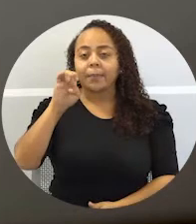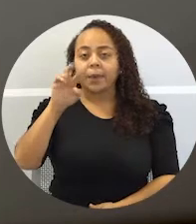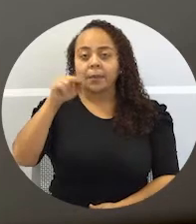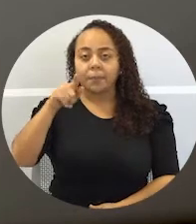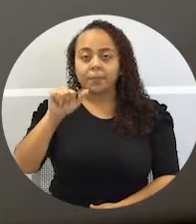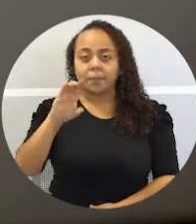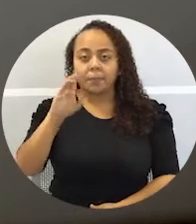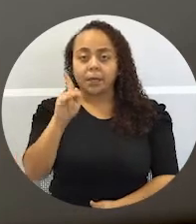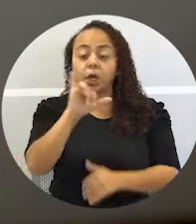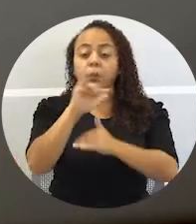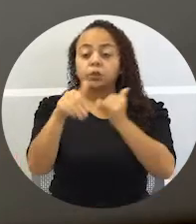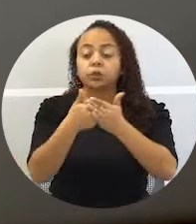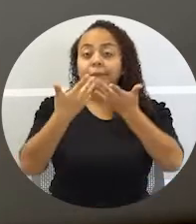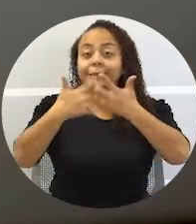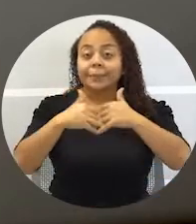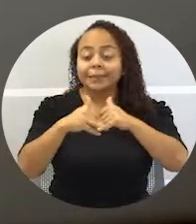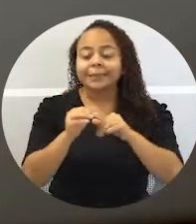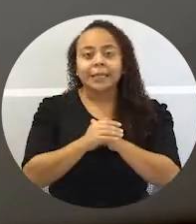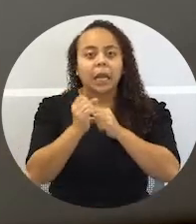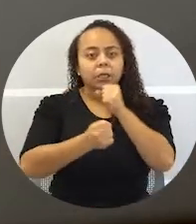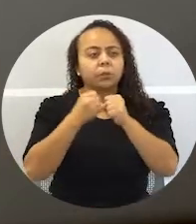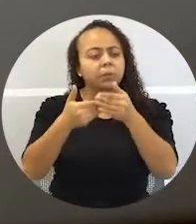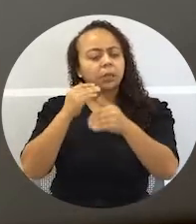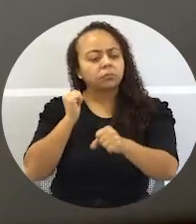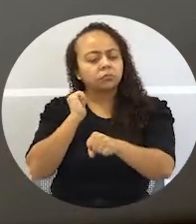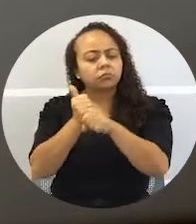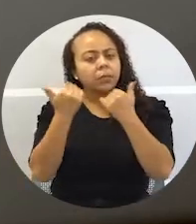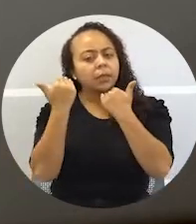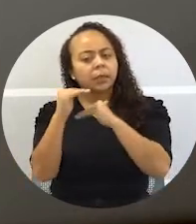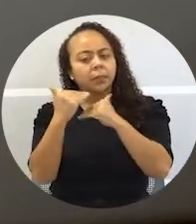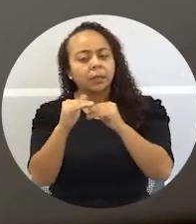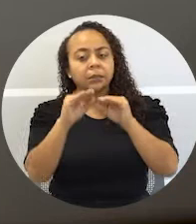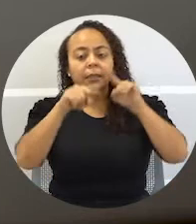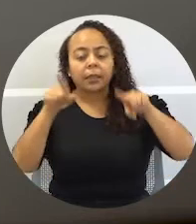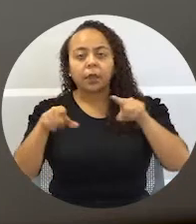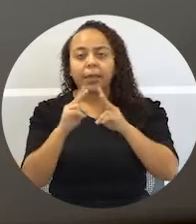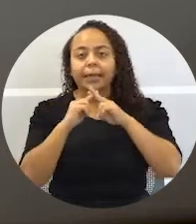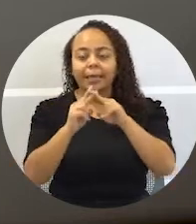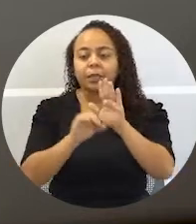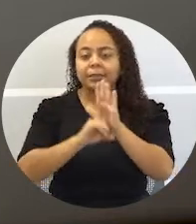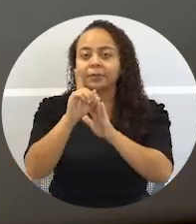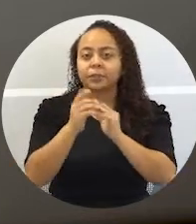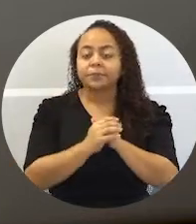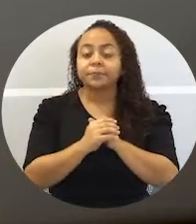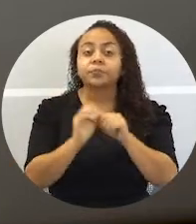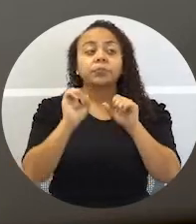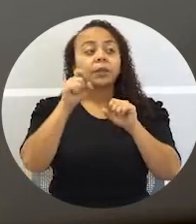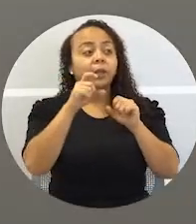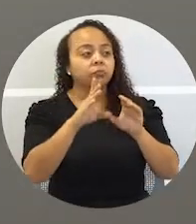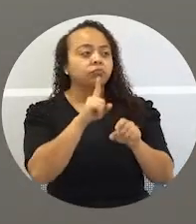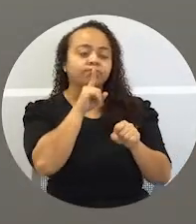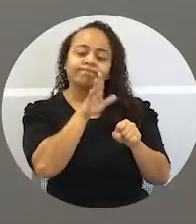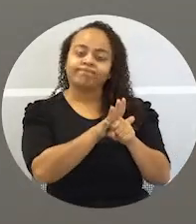parte de todas estas intervenciones el año pasado se impusieron límites en indicadores de crédito inmobiliarios que tuvieron que ser acatadas